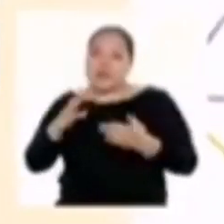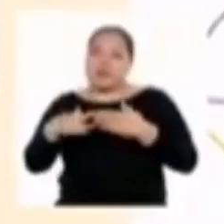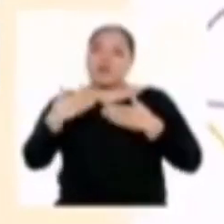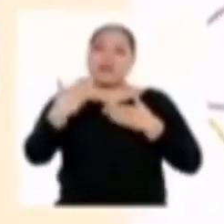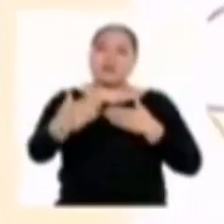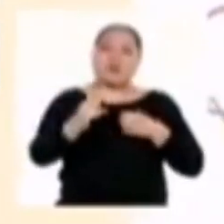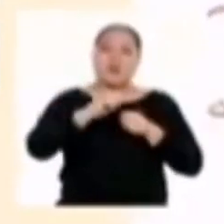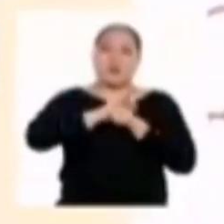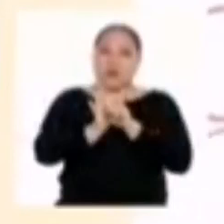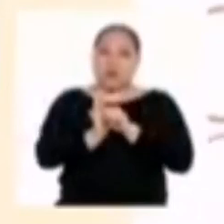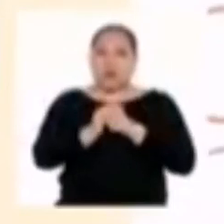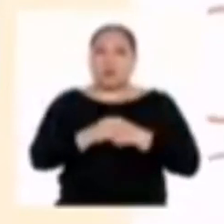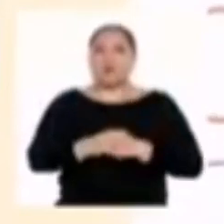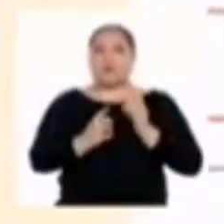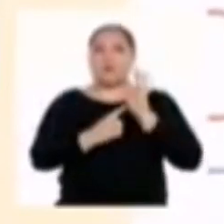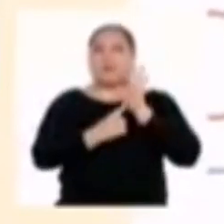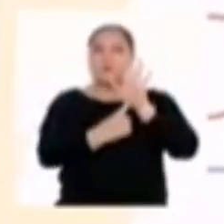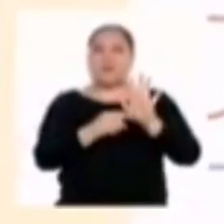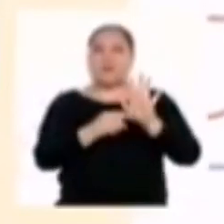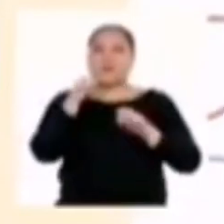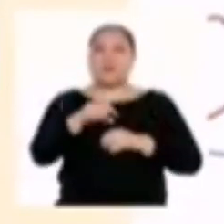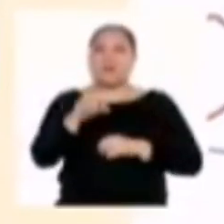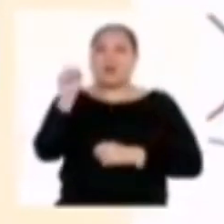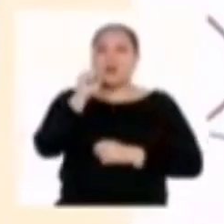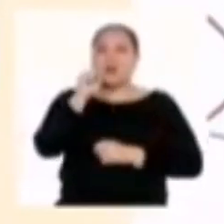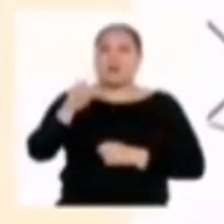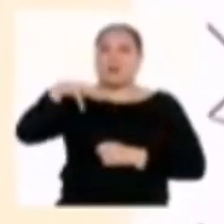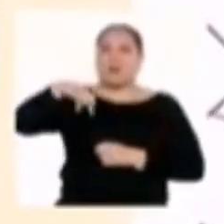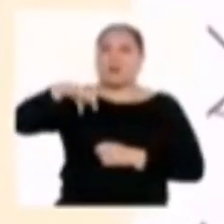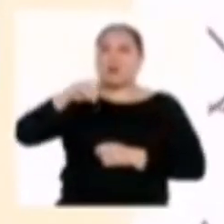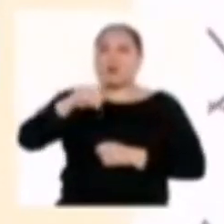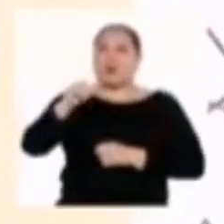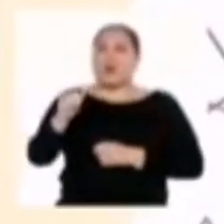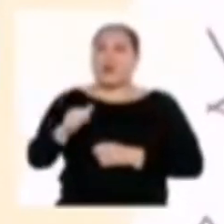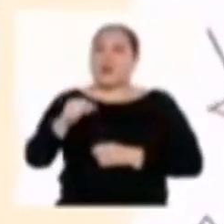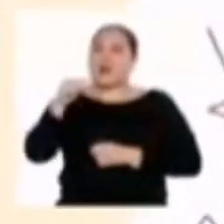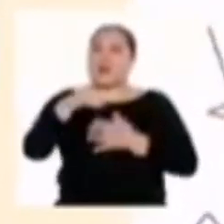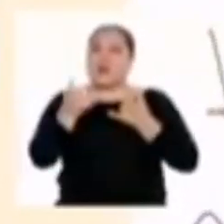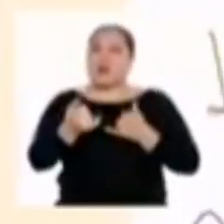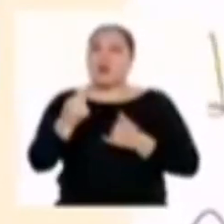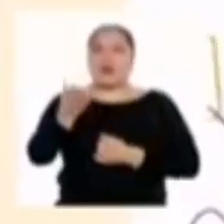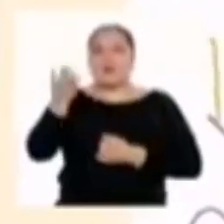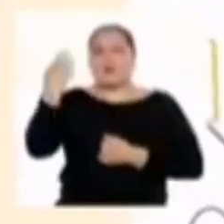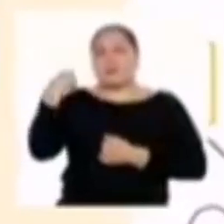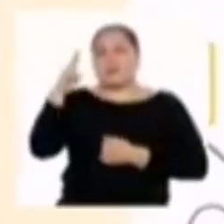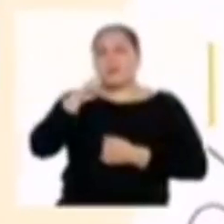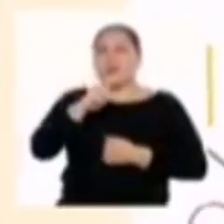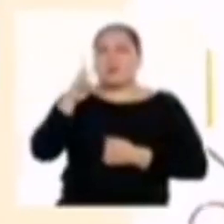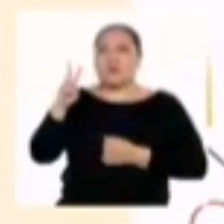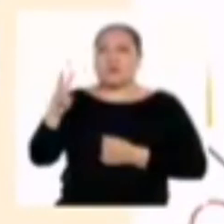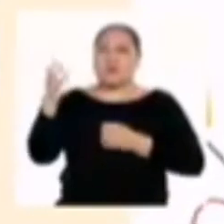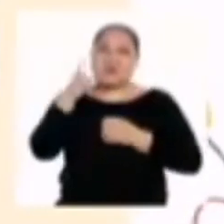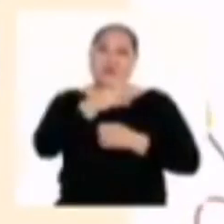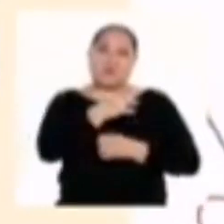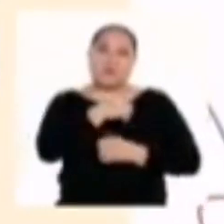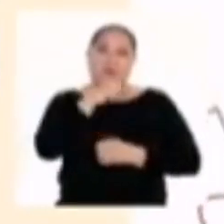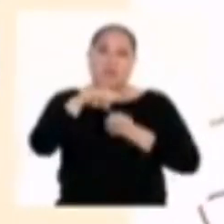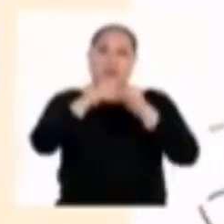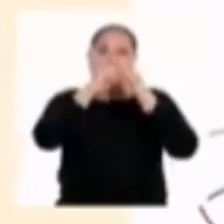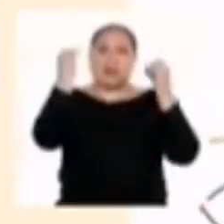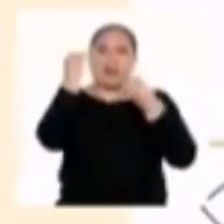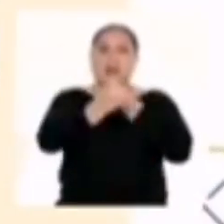post-COVID-19. Fue publicado en el portal SPDA Actualidad Ambiental el pasado 22 de mayo, en conmemoración del Día